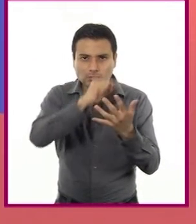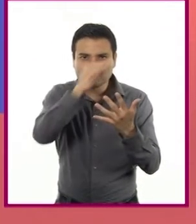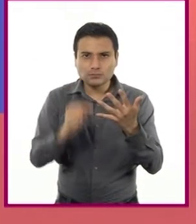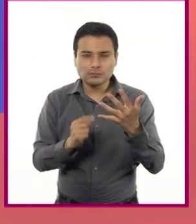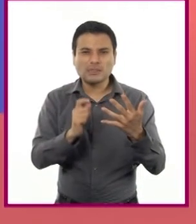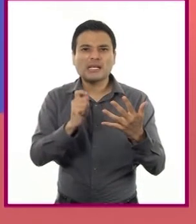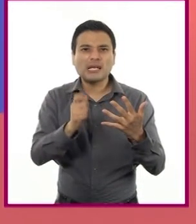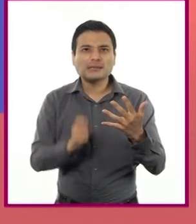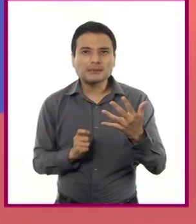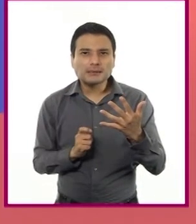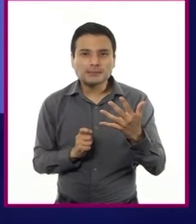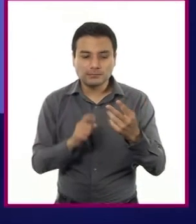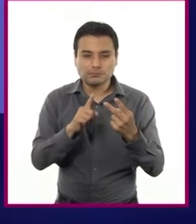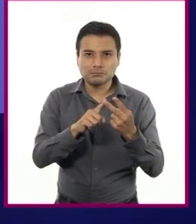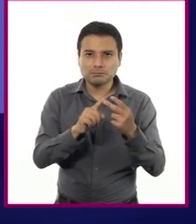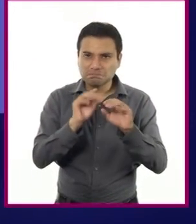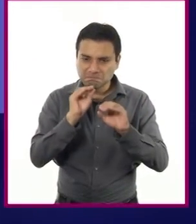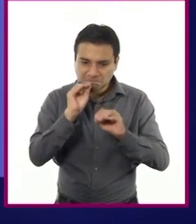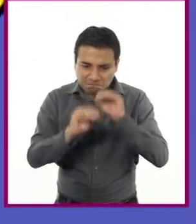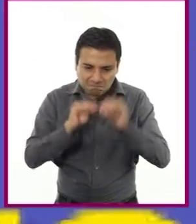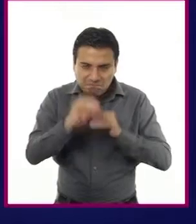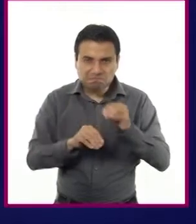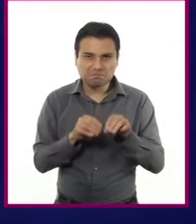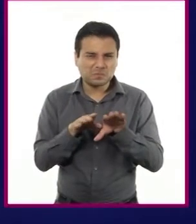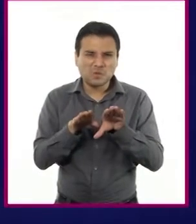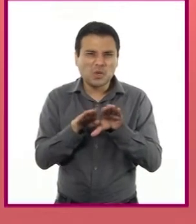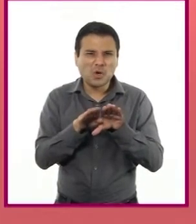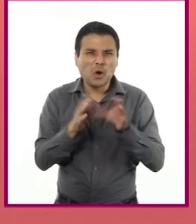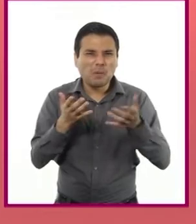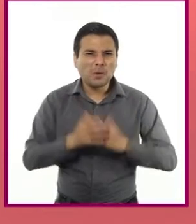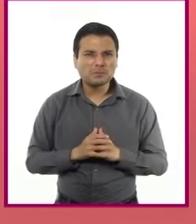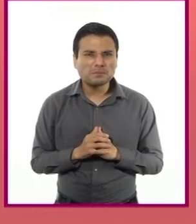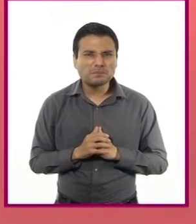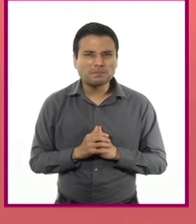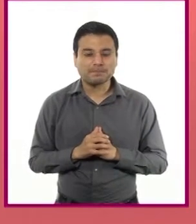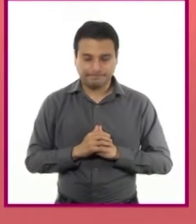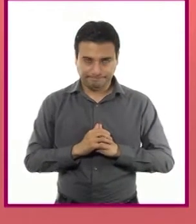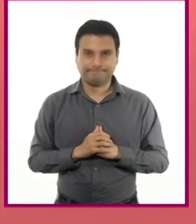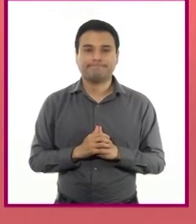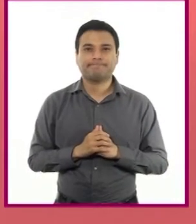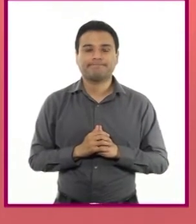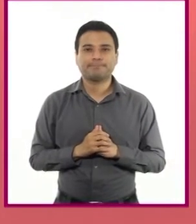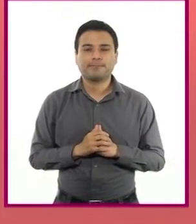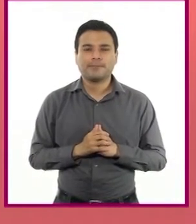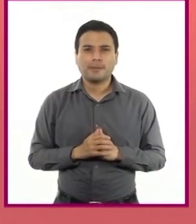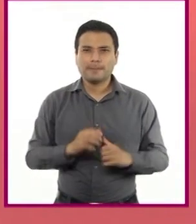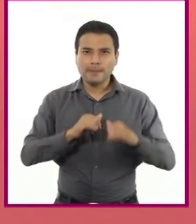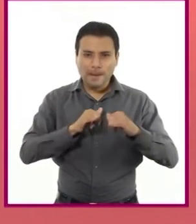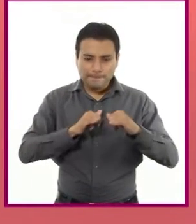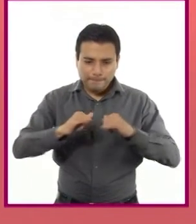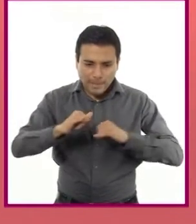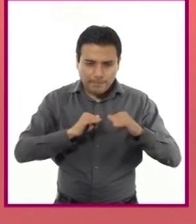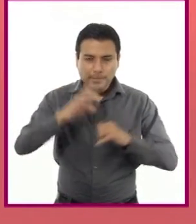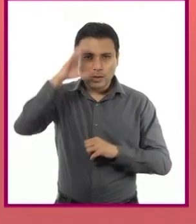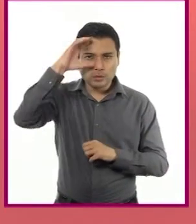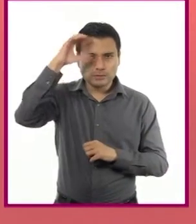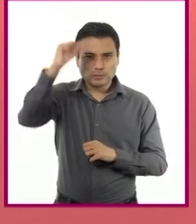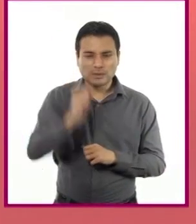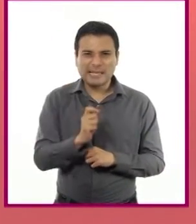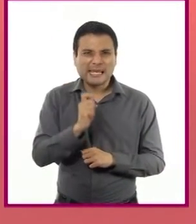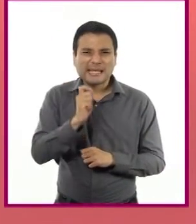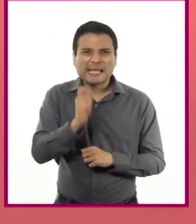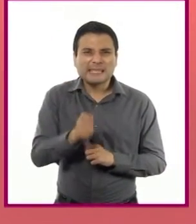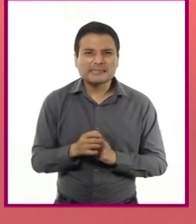lo principal, ¿cómo se desarrollan? Comencemos por ubicar qué ¿qué son los mapas conceptuales? Es